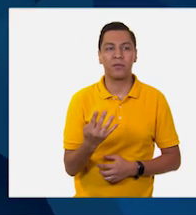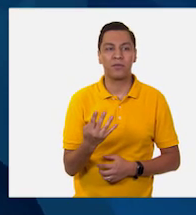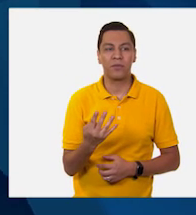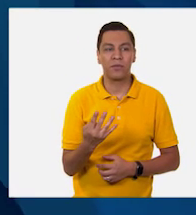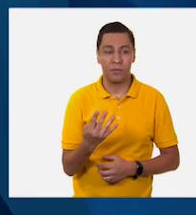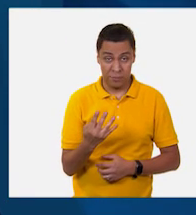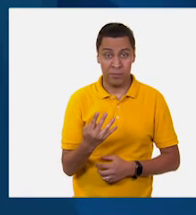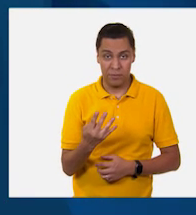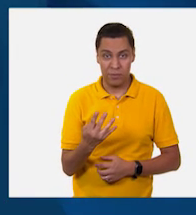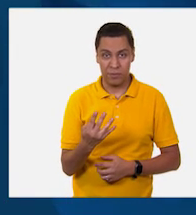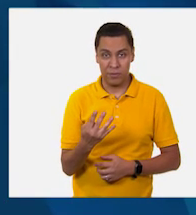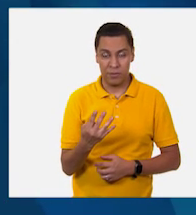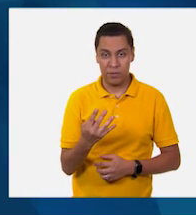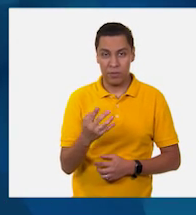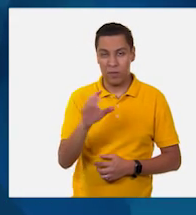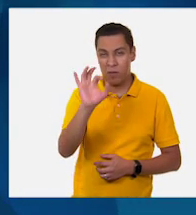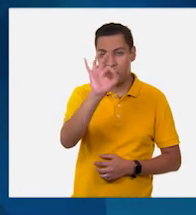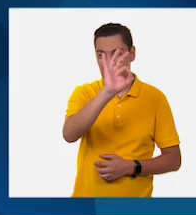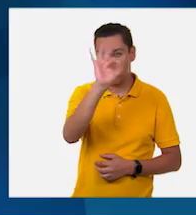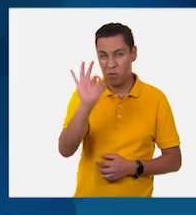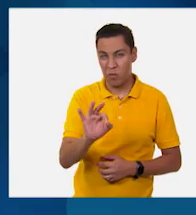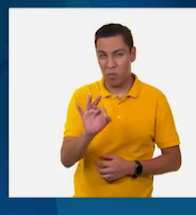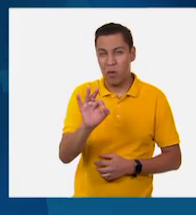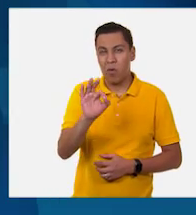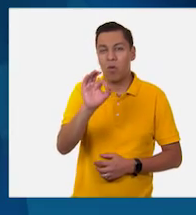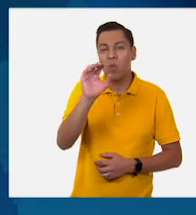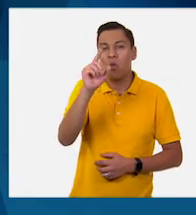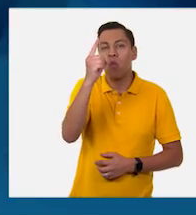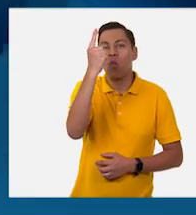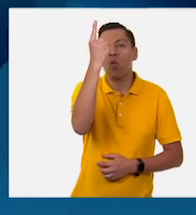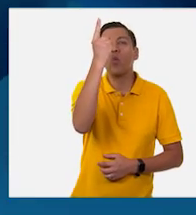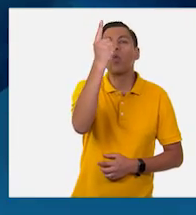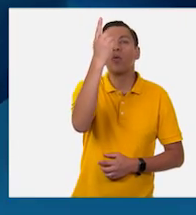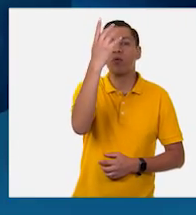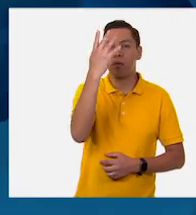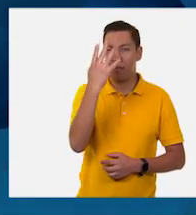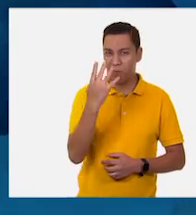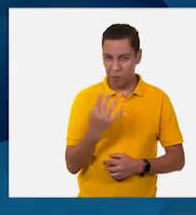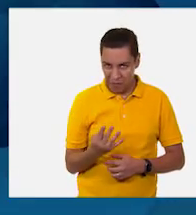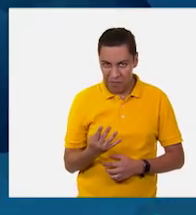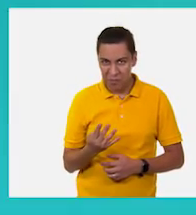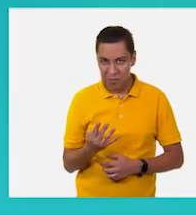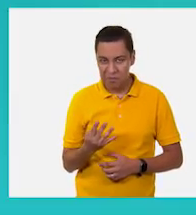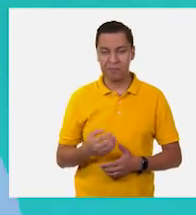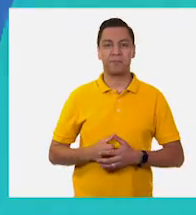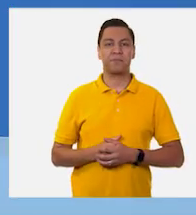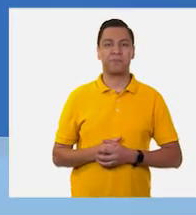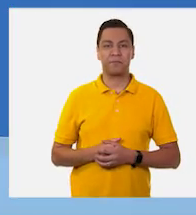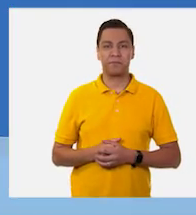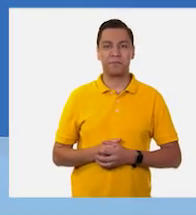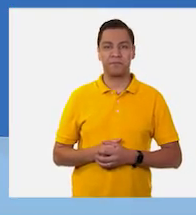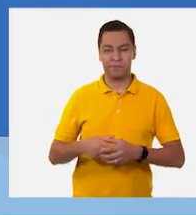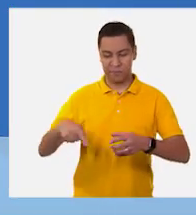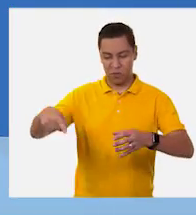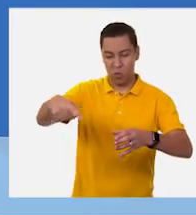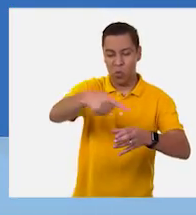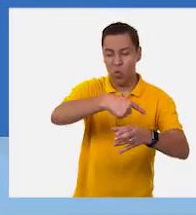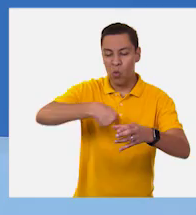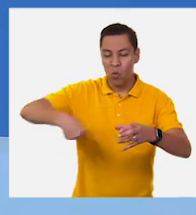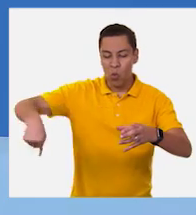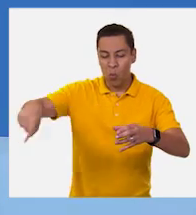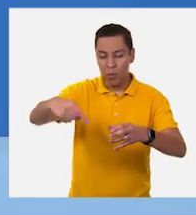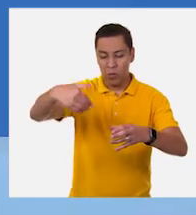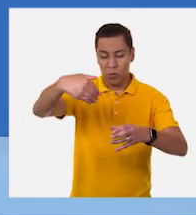¿Podríamos decir que el balón tuvo un descuento de una cuarta parte del valor original? ¡Ajá! Y en términos de